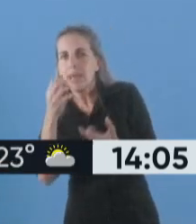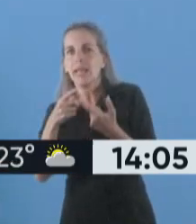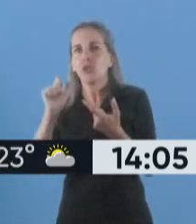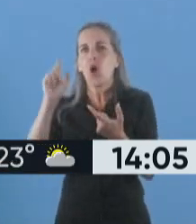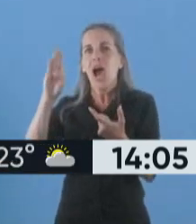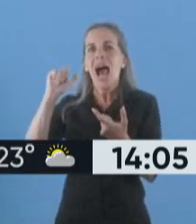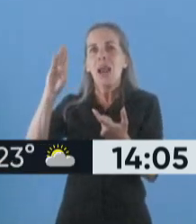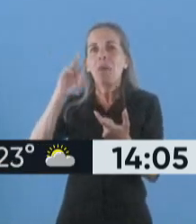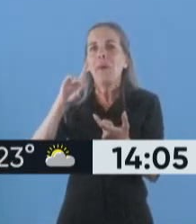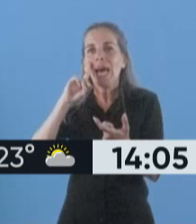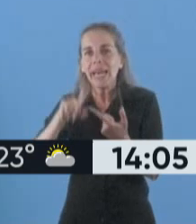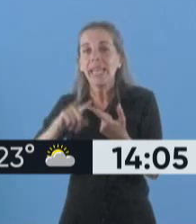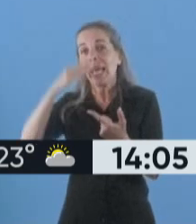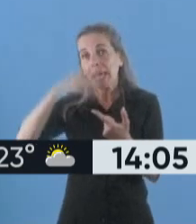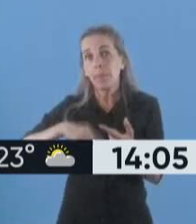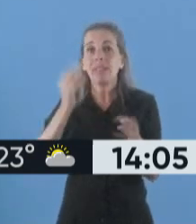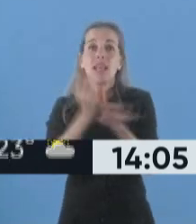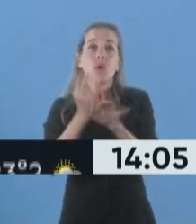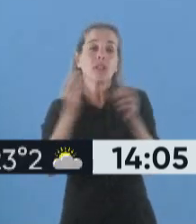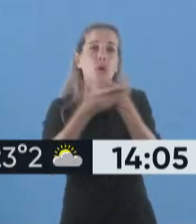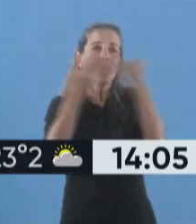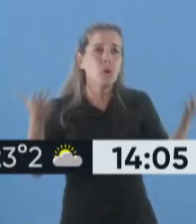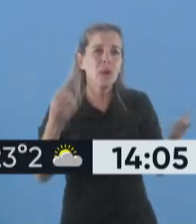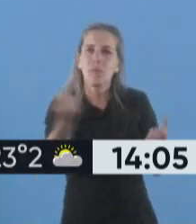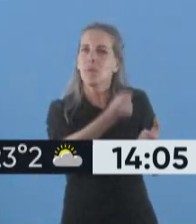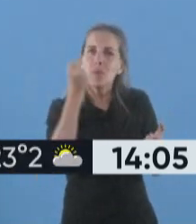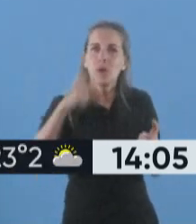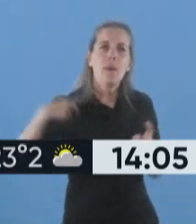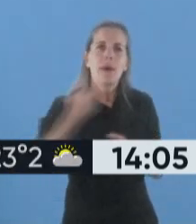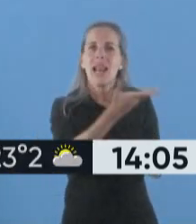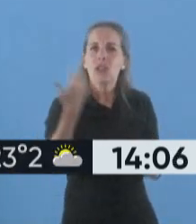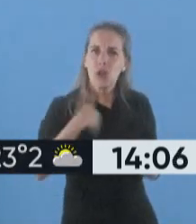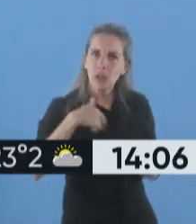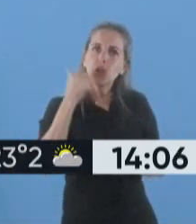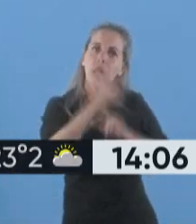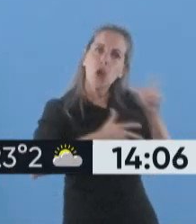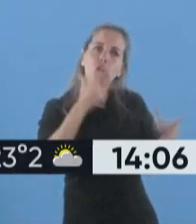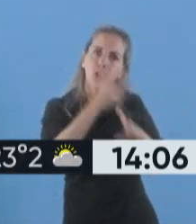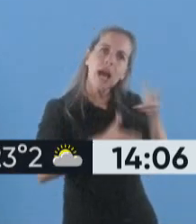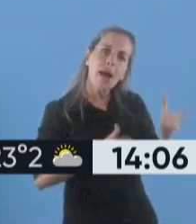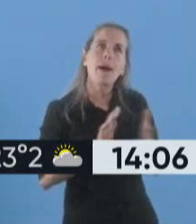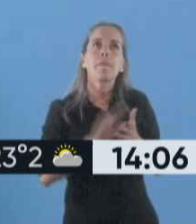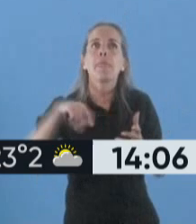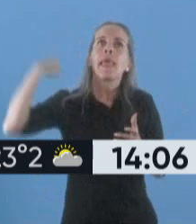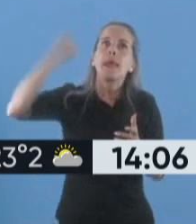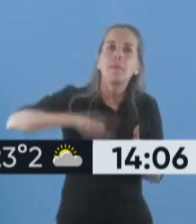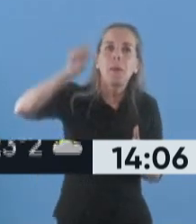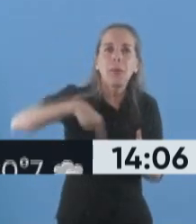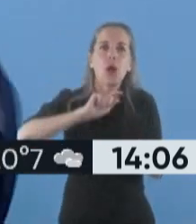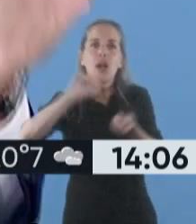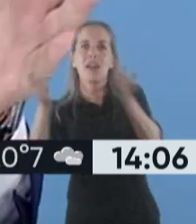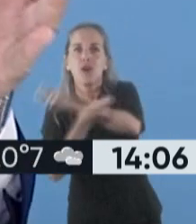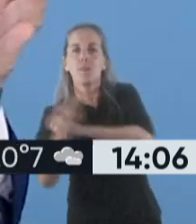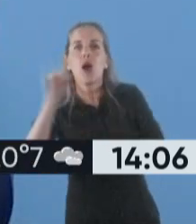La educación pública después se volvió un valor muy importante para la sociedad argentina, que después vino una reforma universitaria